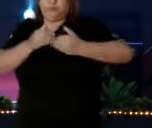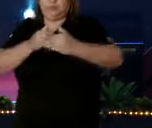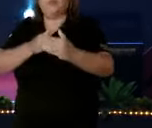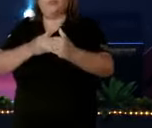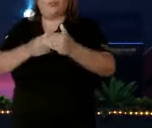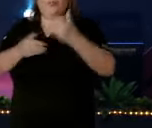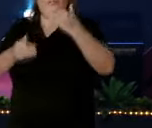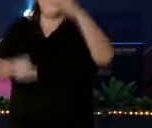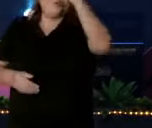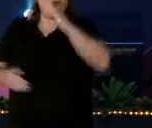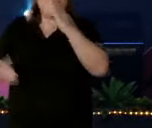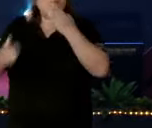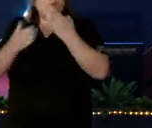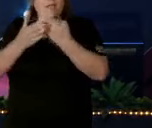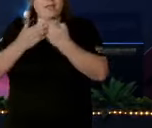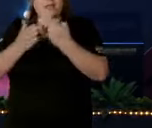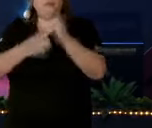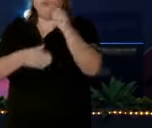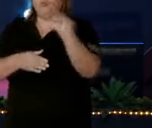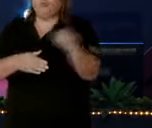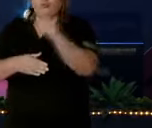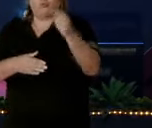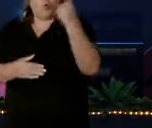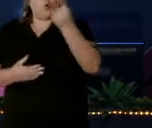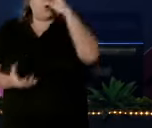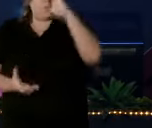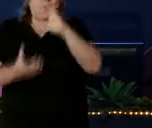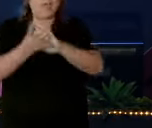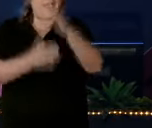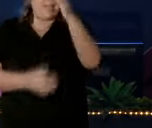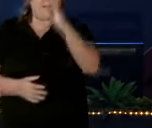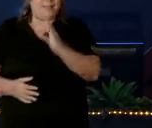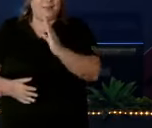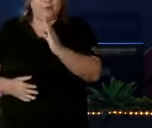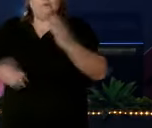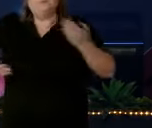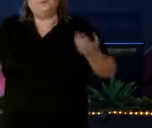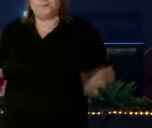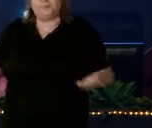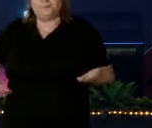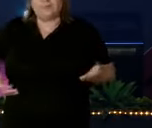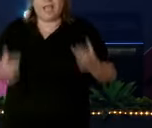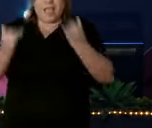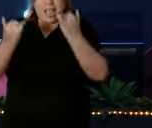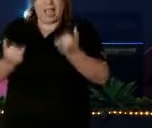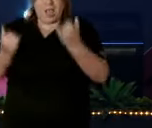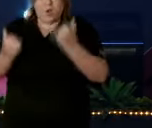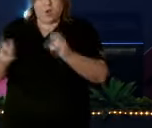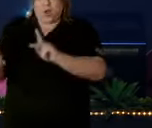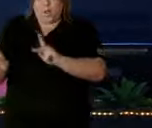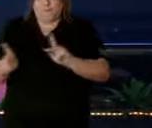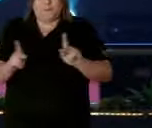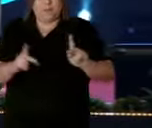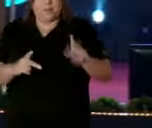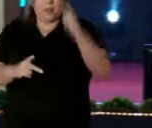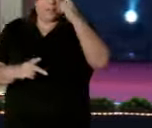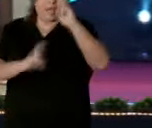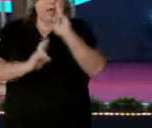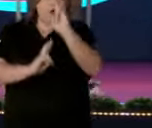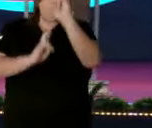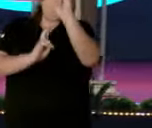bueno. Usted créale a Dios, porque lo demás viene por añadidura. Nos preparamos para honrar al Señor porque quiero